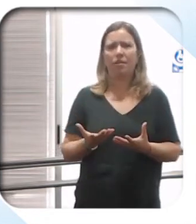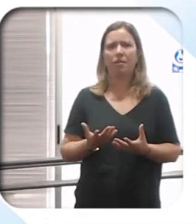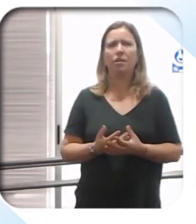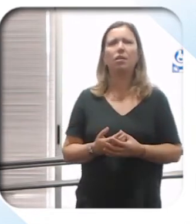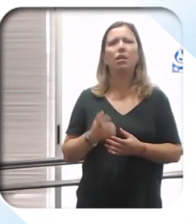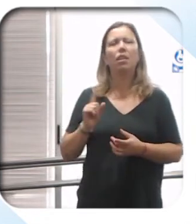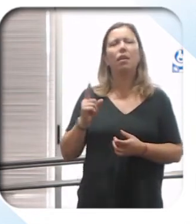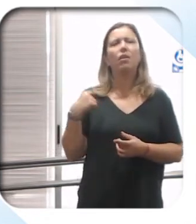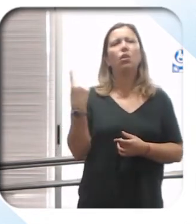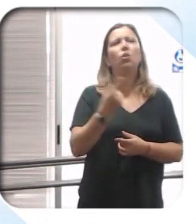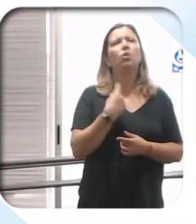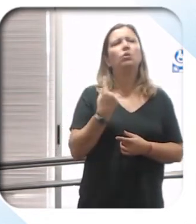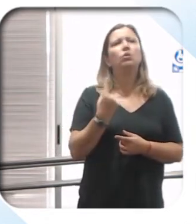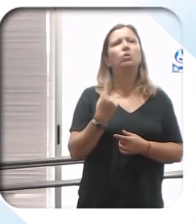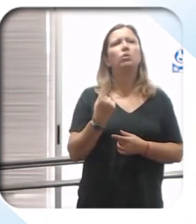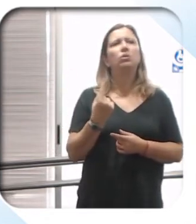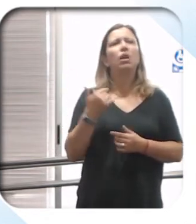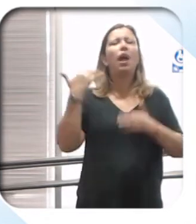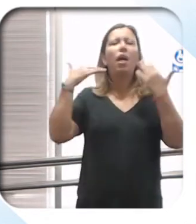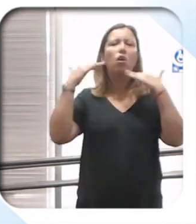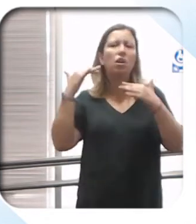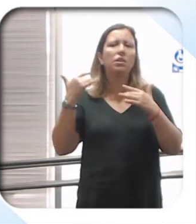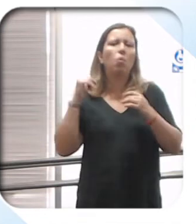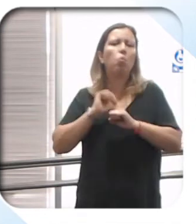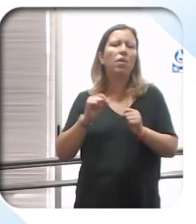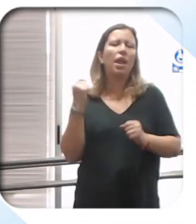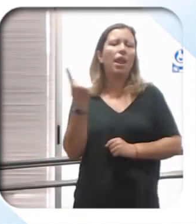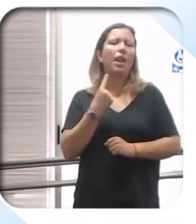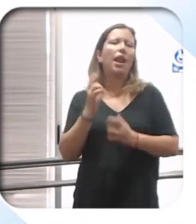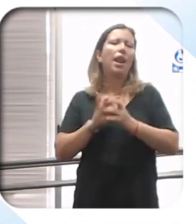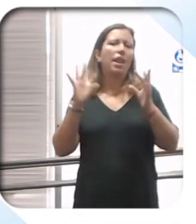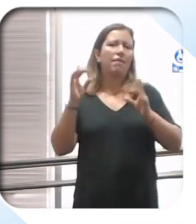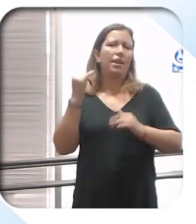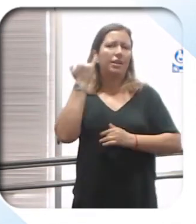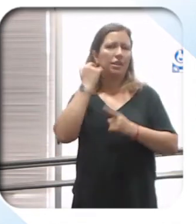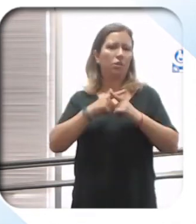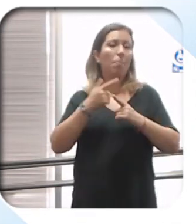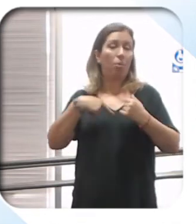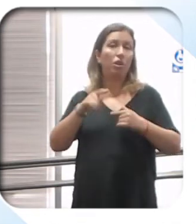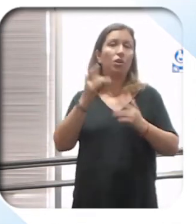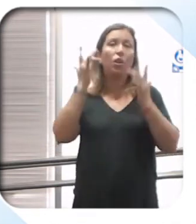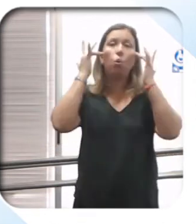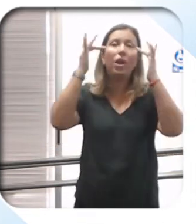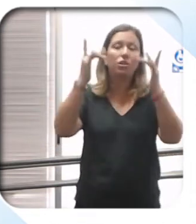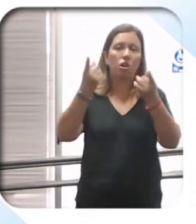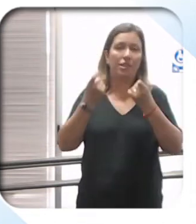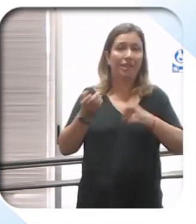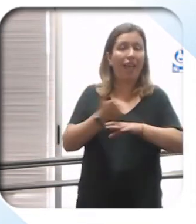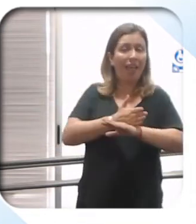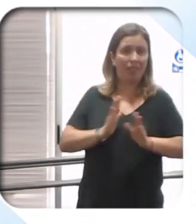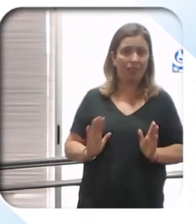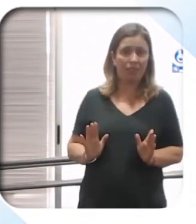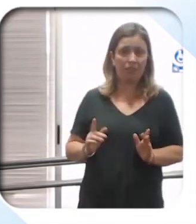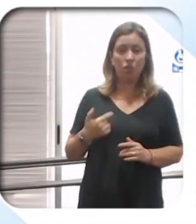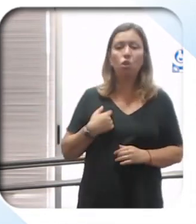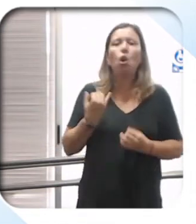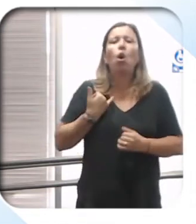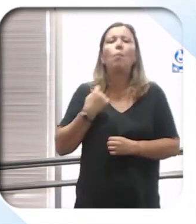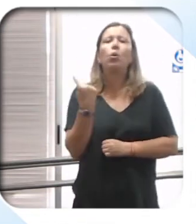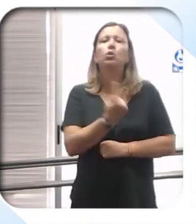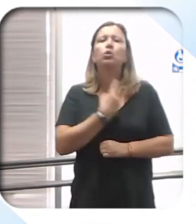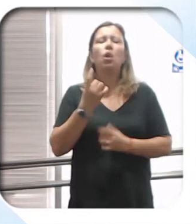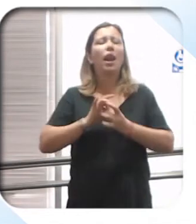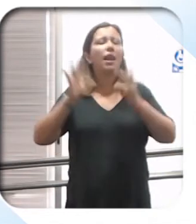que tenemos que conseguir adolescentes con autonomía sexual. Para esto preciso educación, porque para poder tener autonomía yo